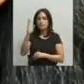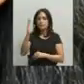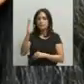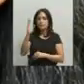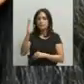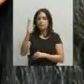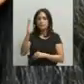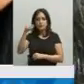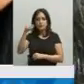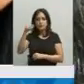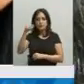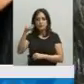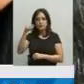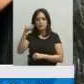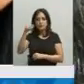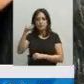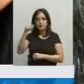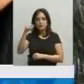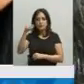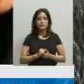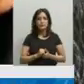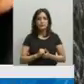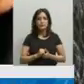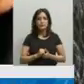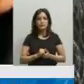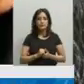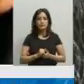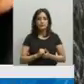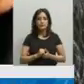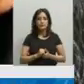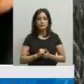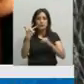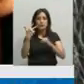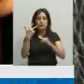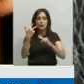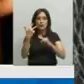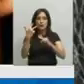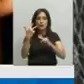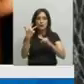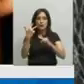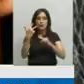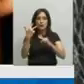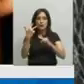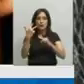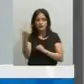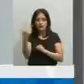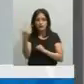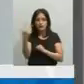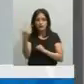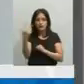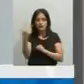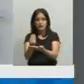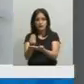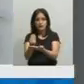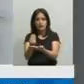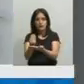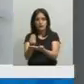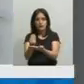El tribunal integrado por los doctores Camada, Tolava, Alejandra Tolava y Gastón